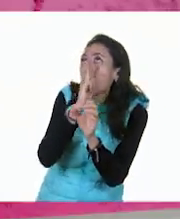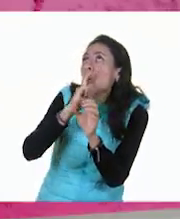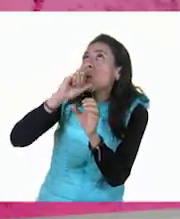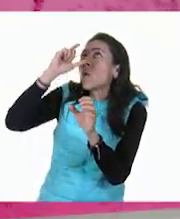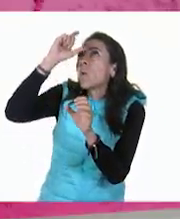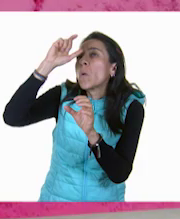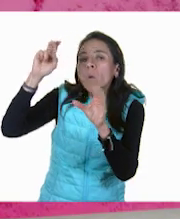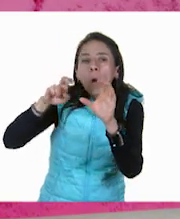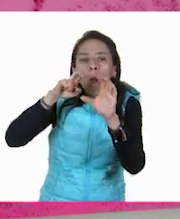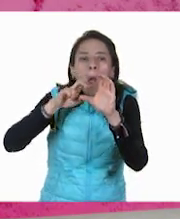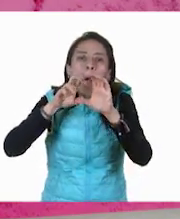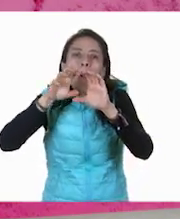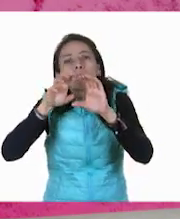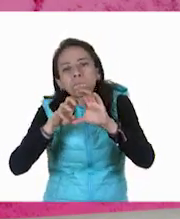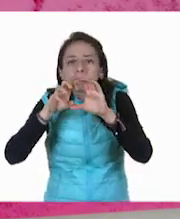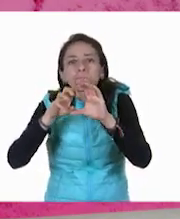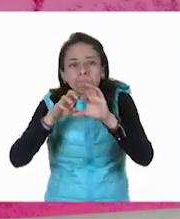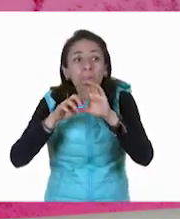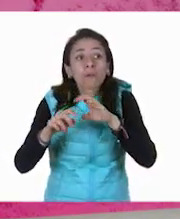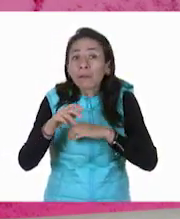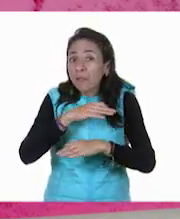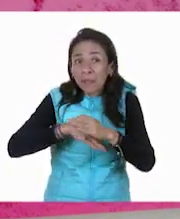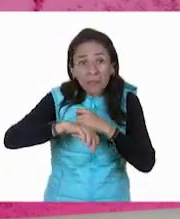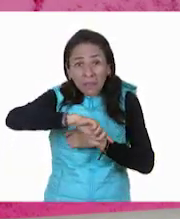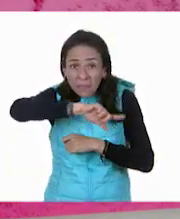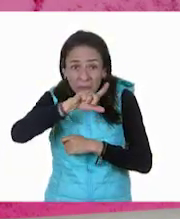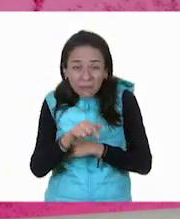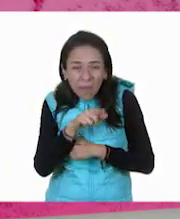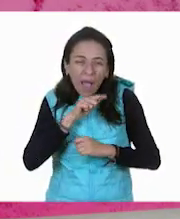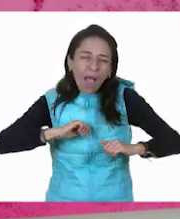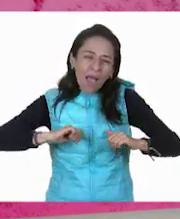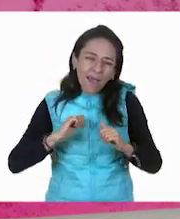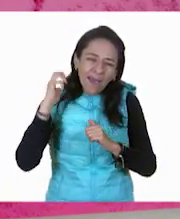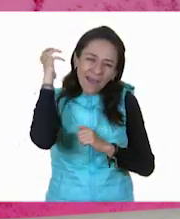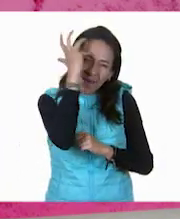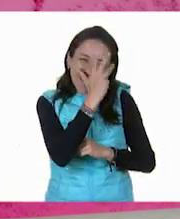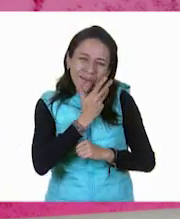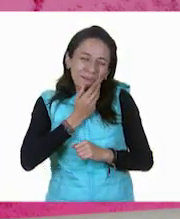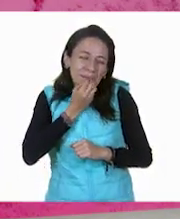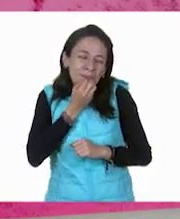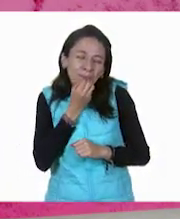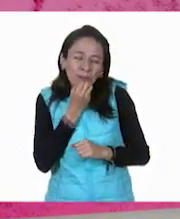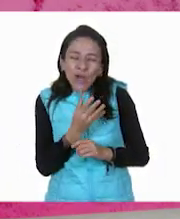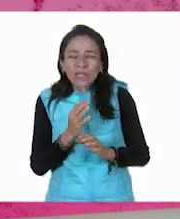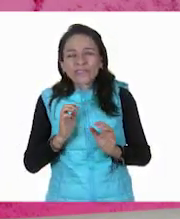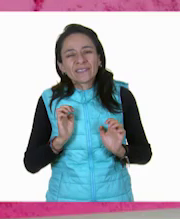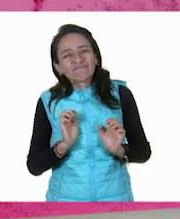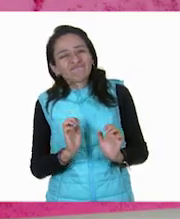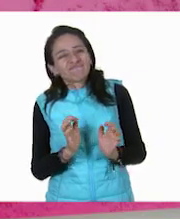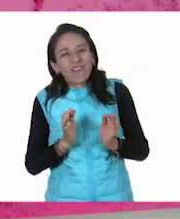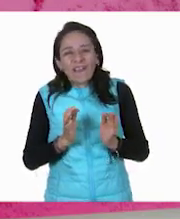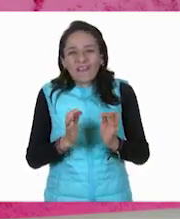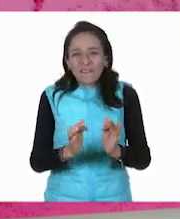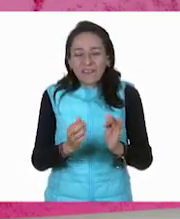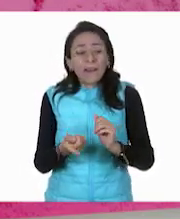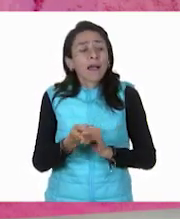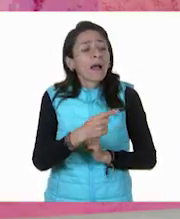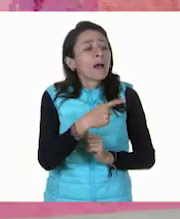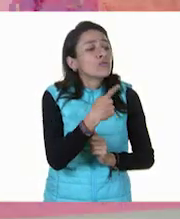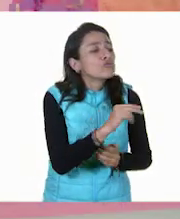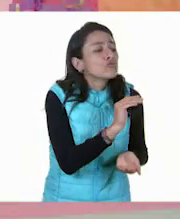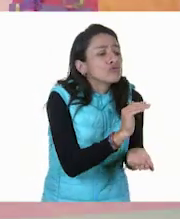Luego, todas las gallinas tan hermosas y tan finas les enseñan a sus pollitos, a los niños